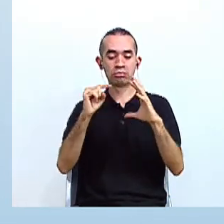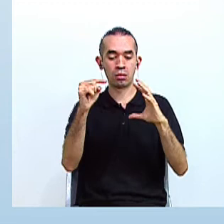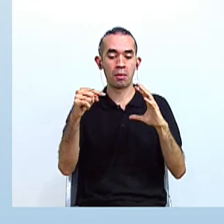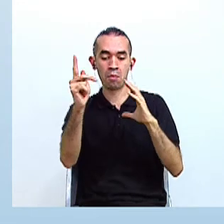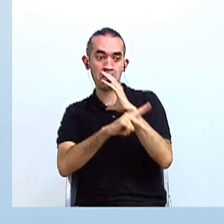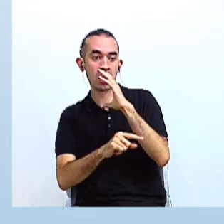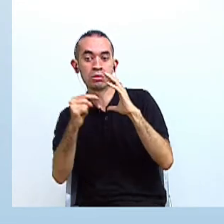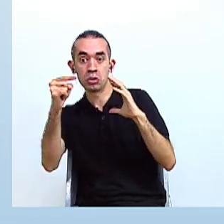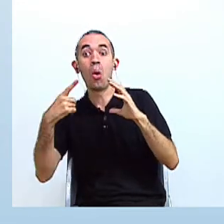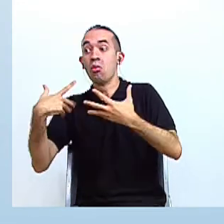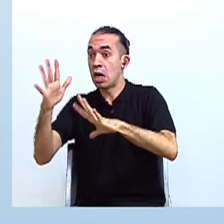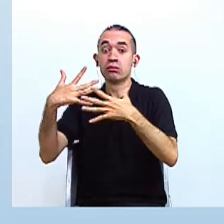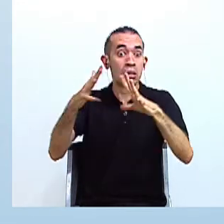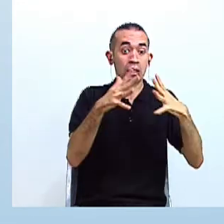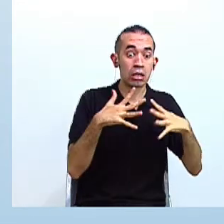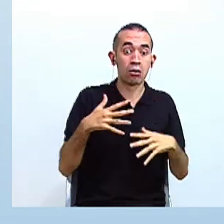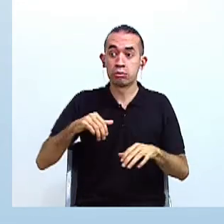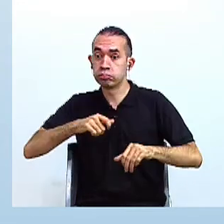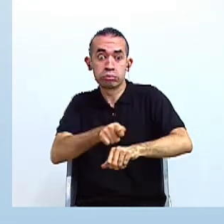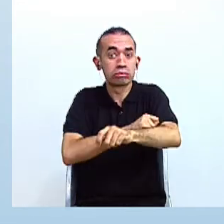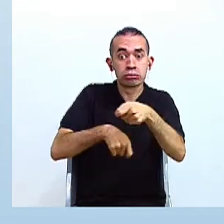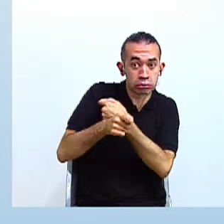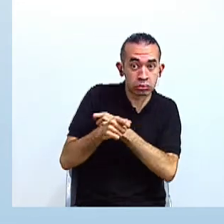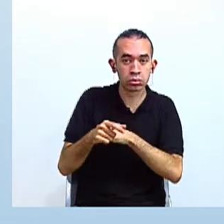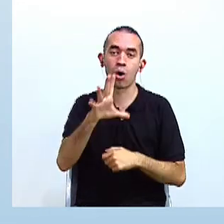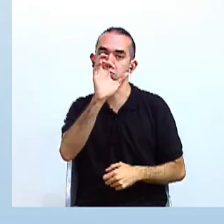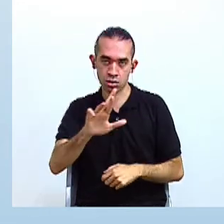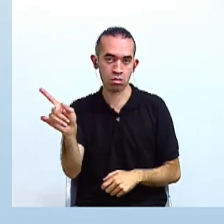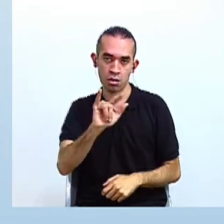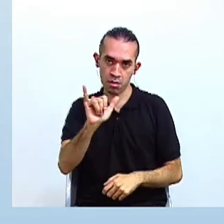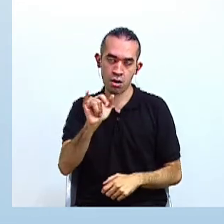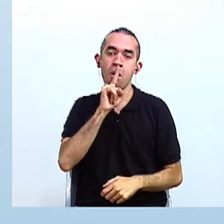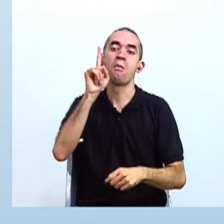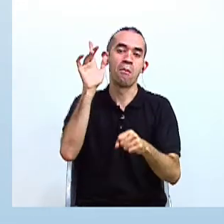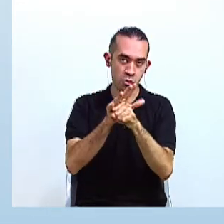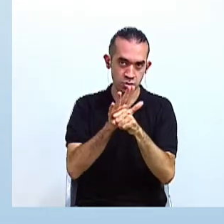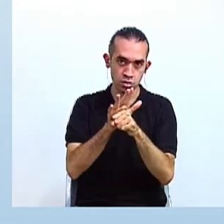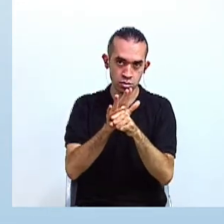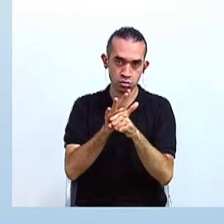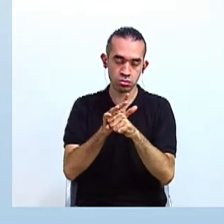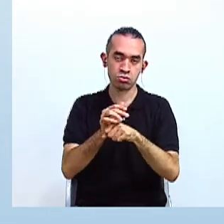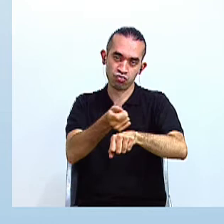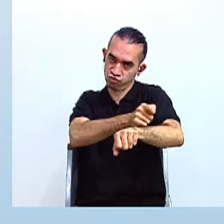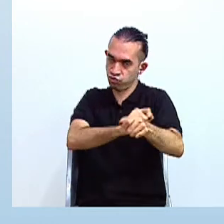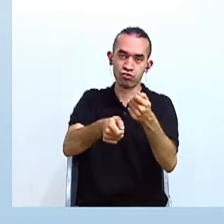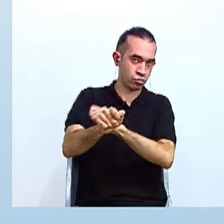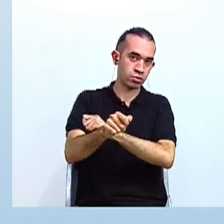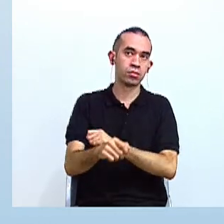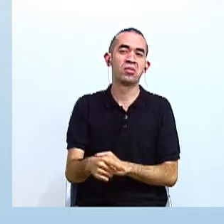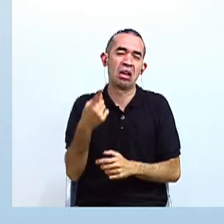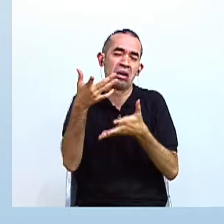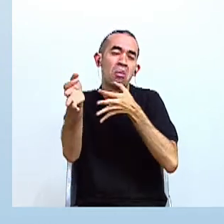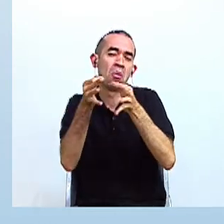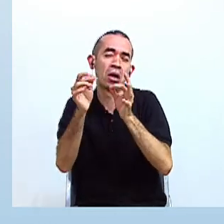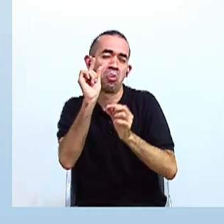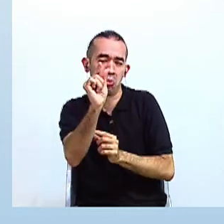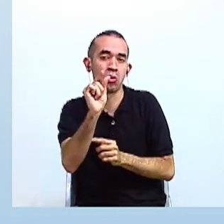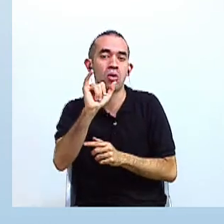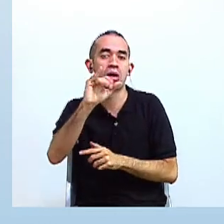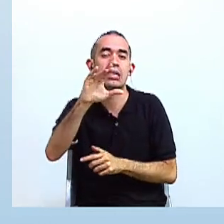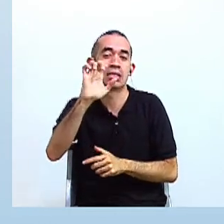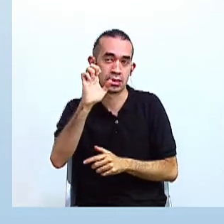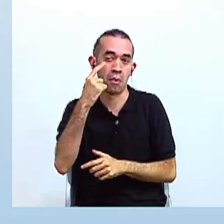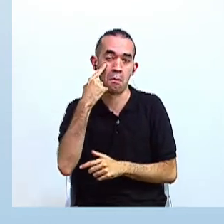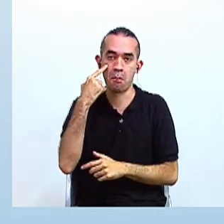un país comprometido con la recuperación del medio ambiente. Nada más quisiera tomar el caso del ICE y mostrarles a ustedes